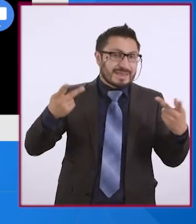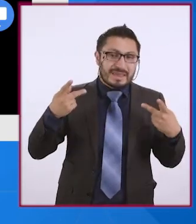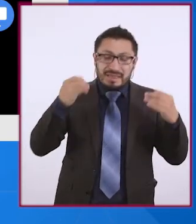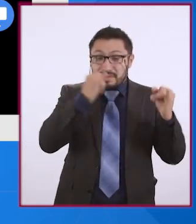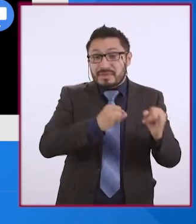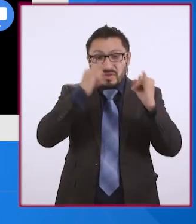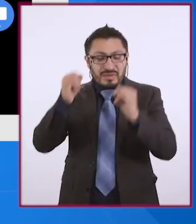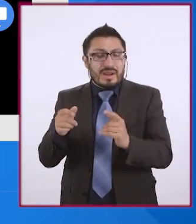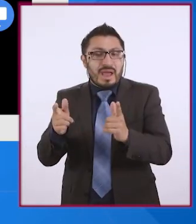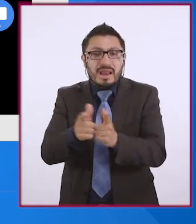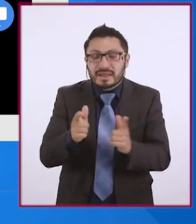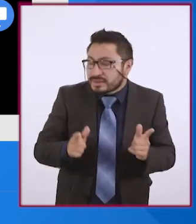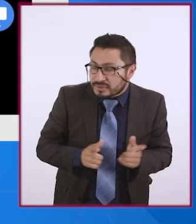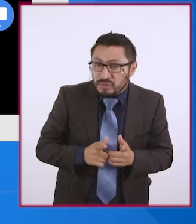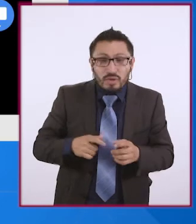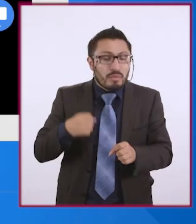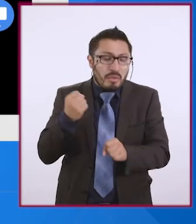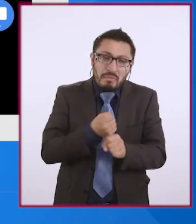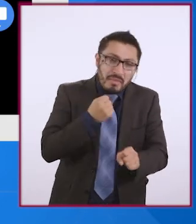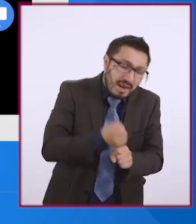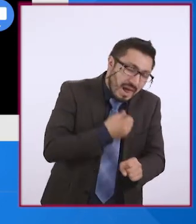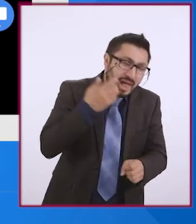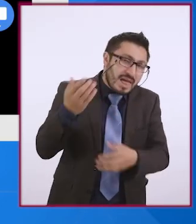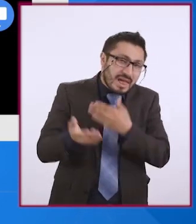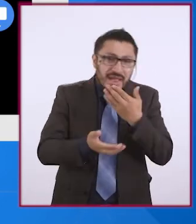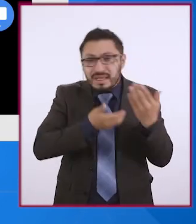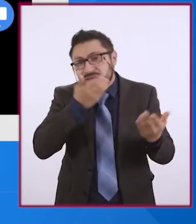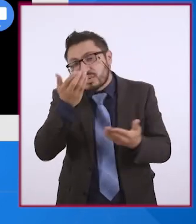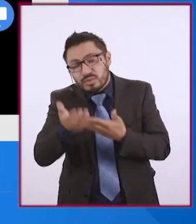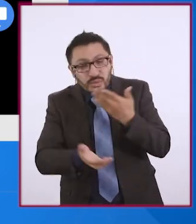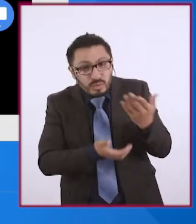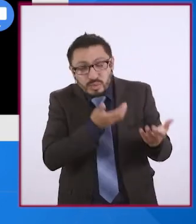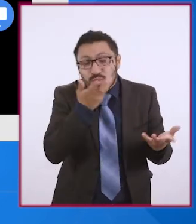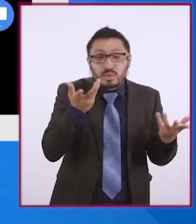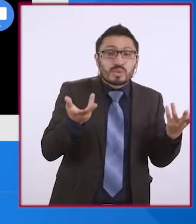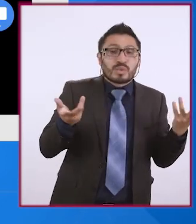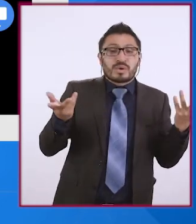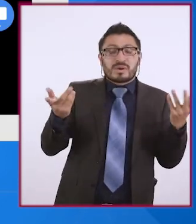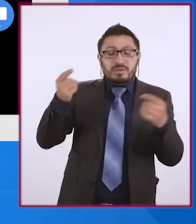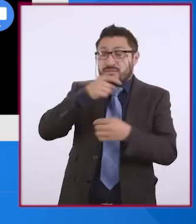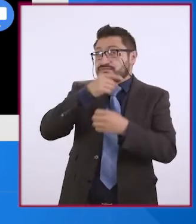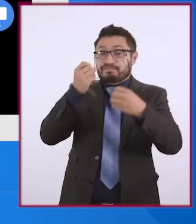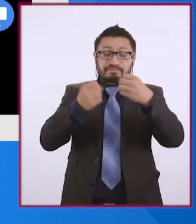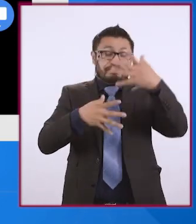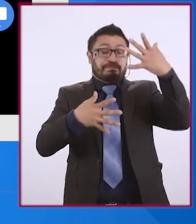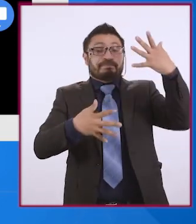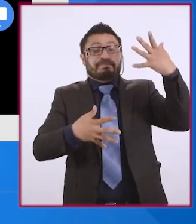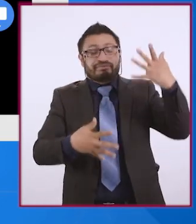grupo, prácticas, costumbres. De manera que